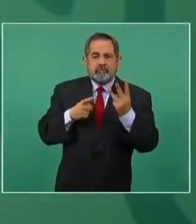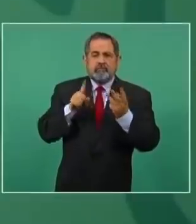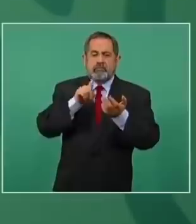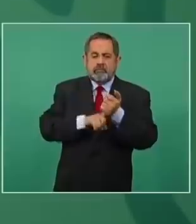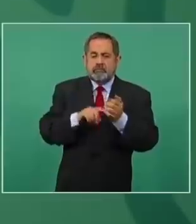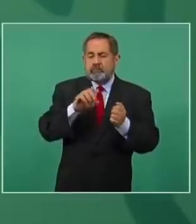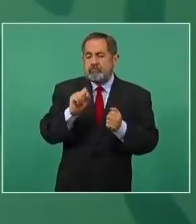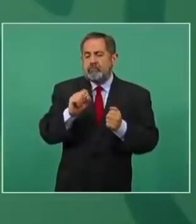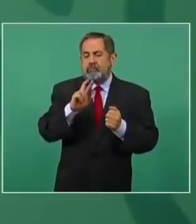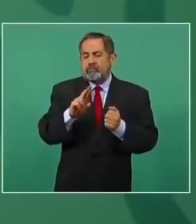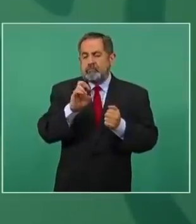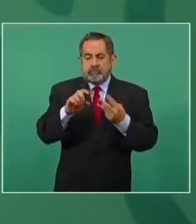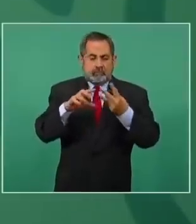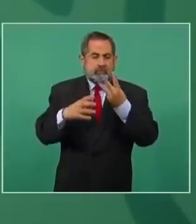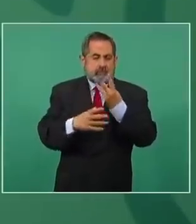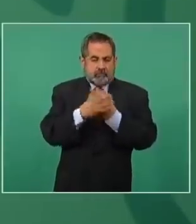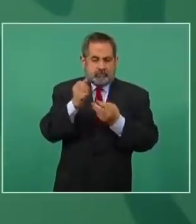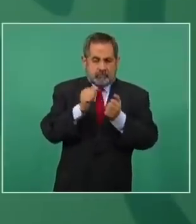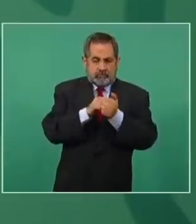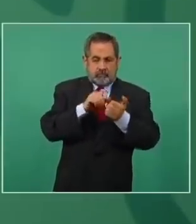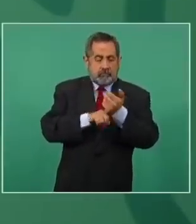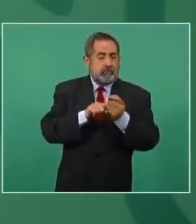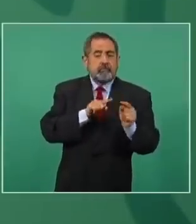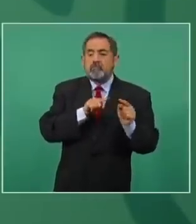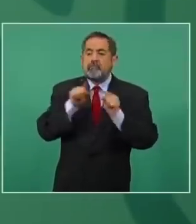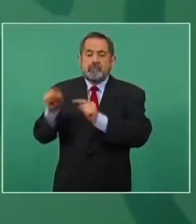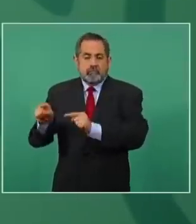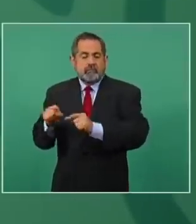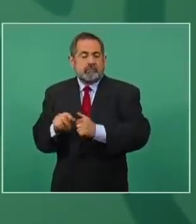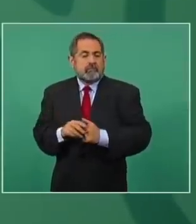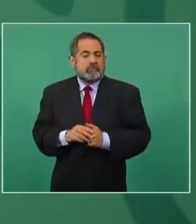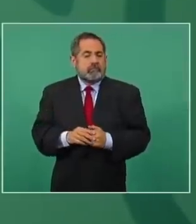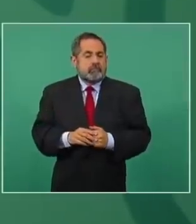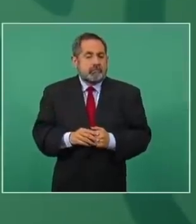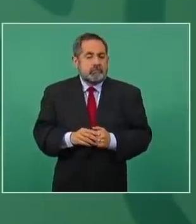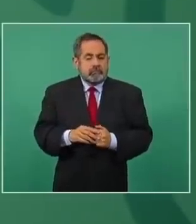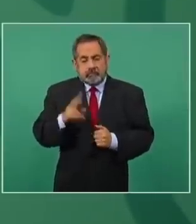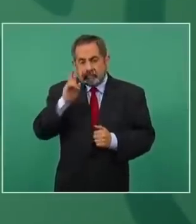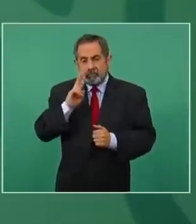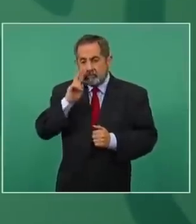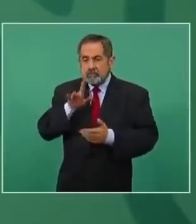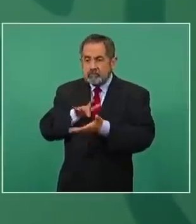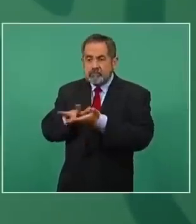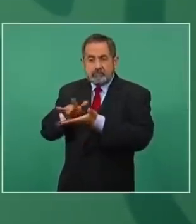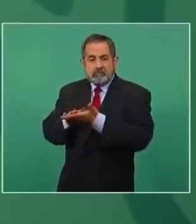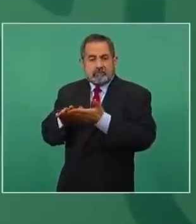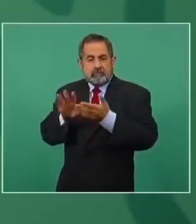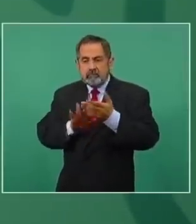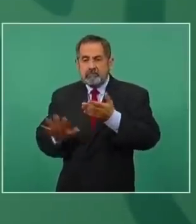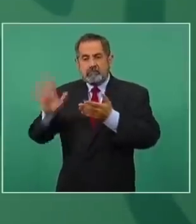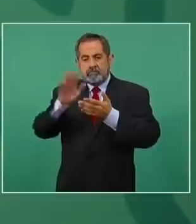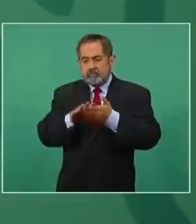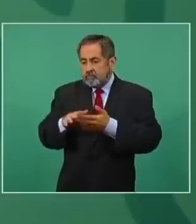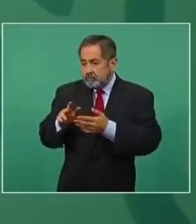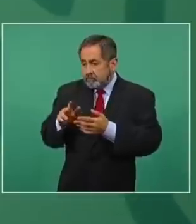Secretaría de Relaciones Exteriores. Tenemos que ayudar a los pueblos